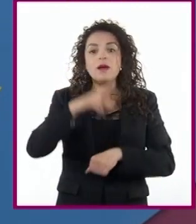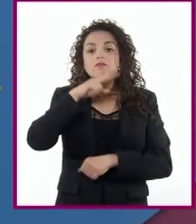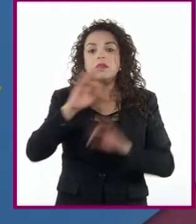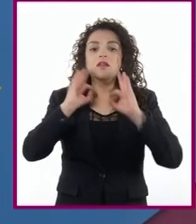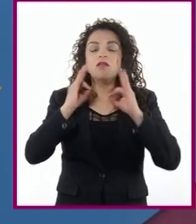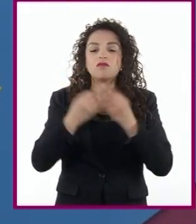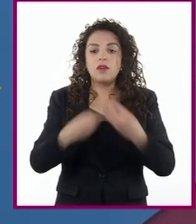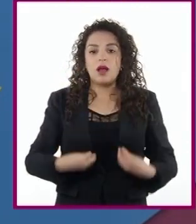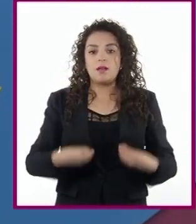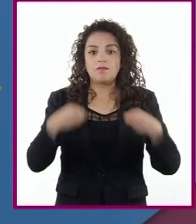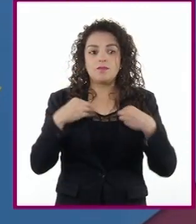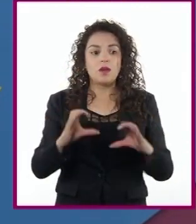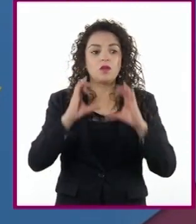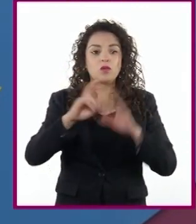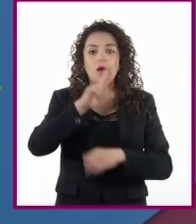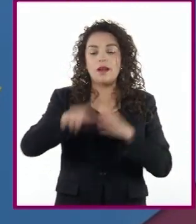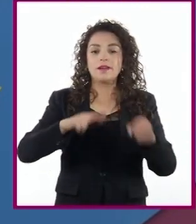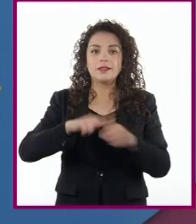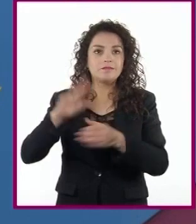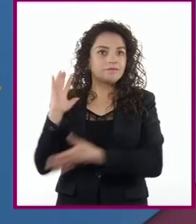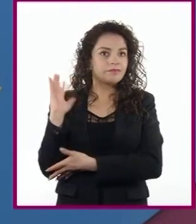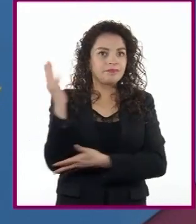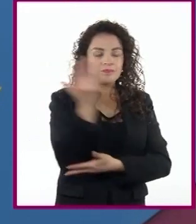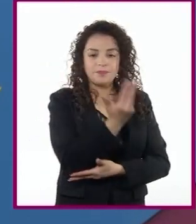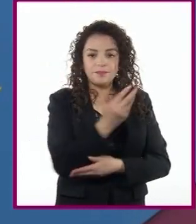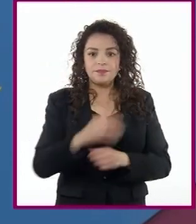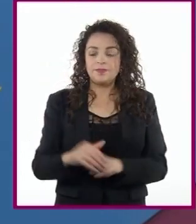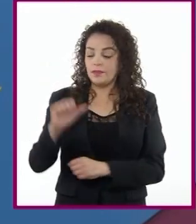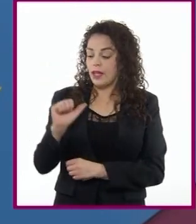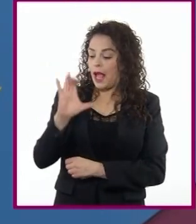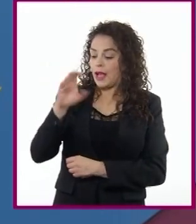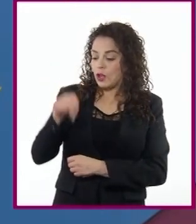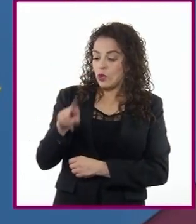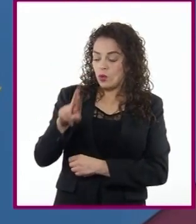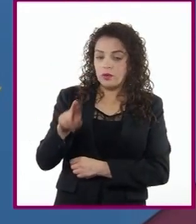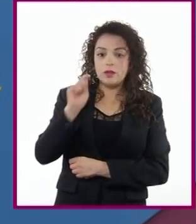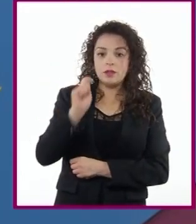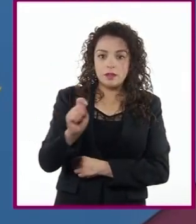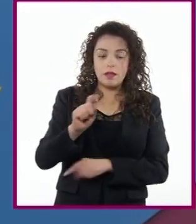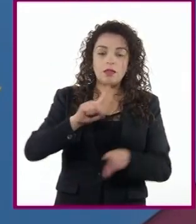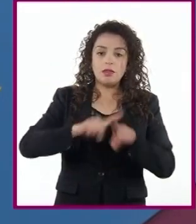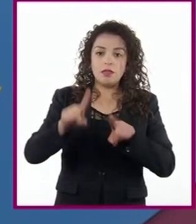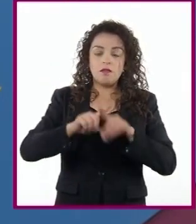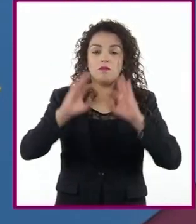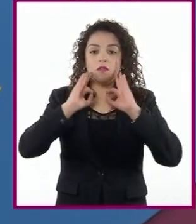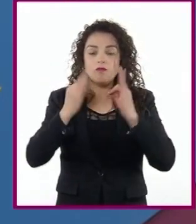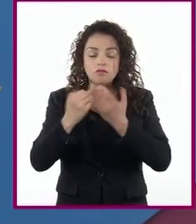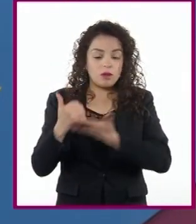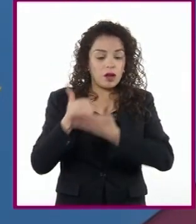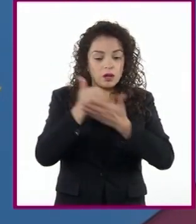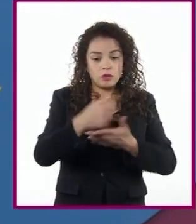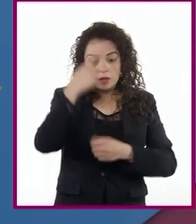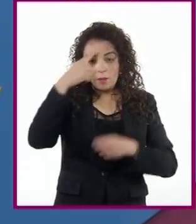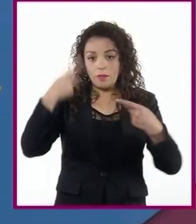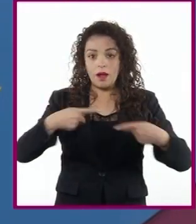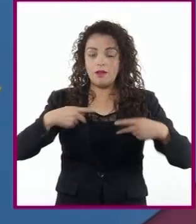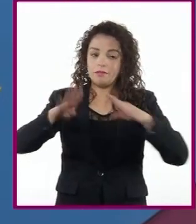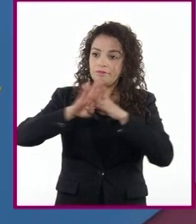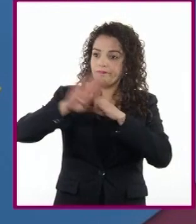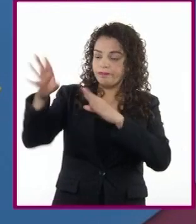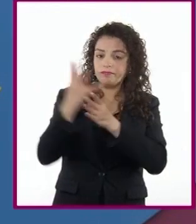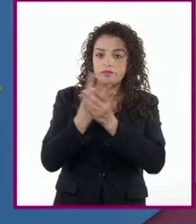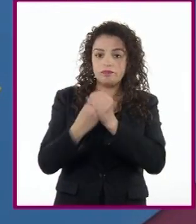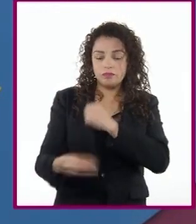vida y del medio ambiente. Y el ACNUR suministrando diferente tipo de ayuda para las personas que migran y